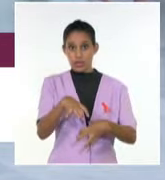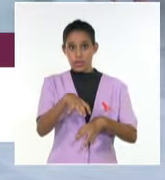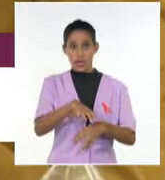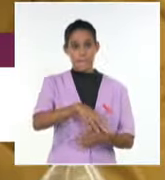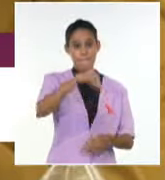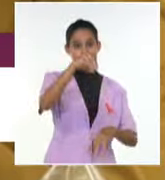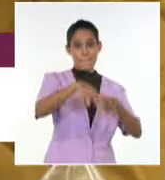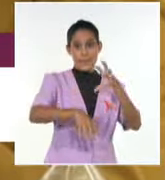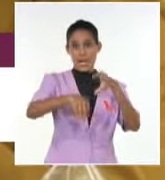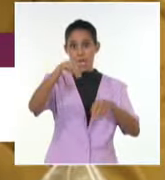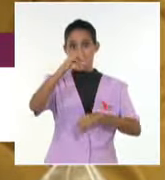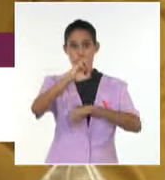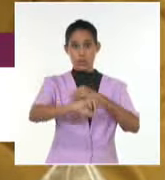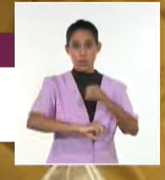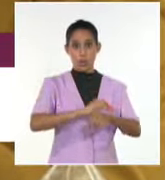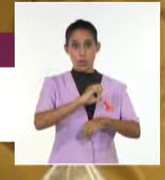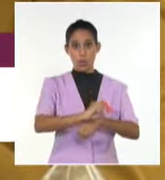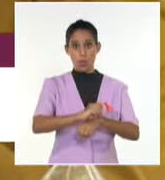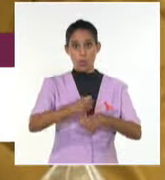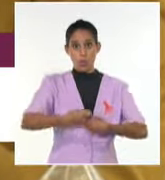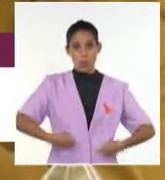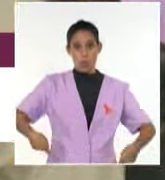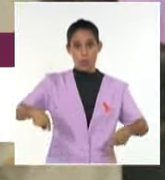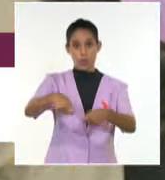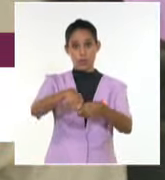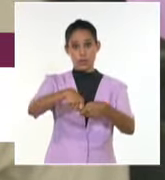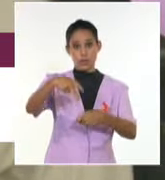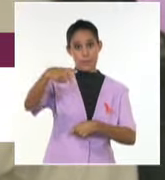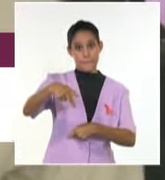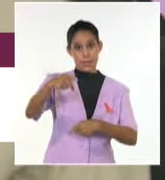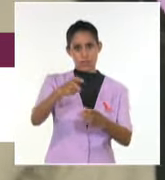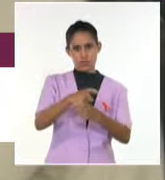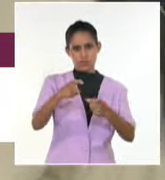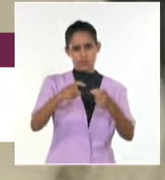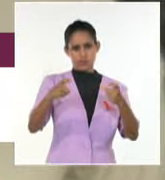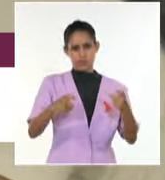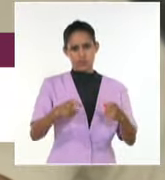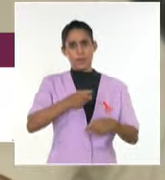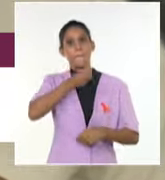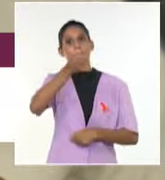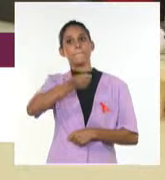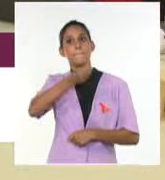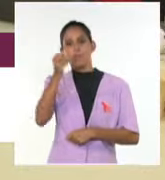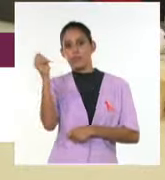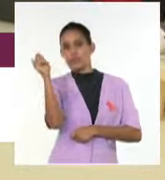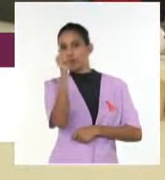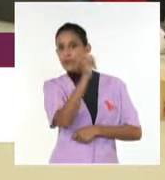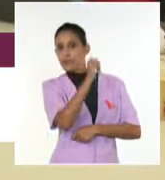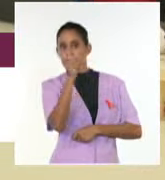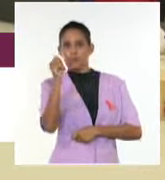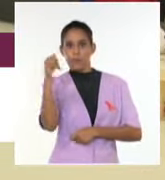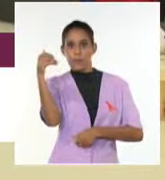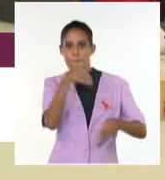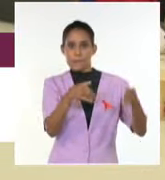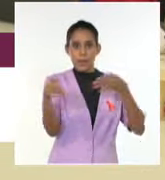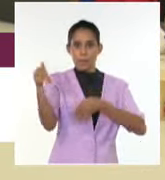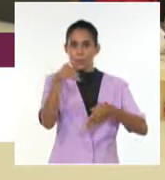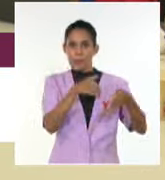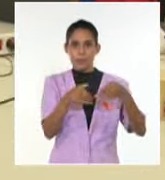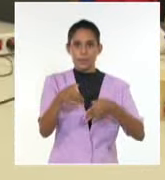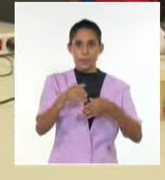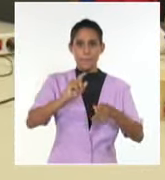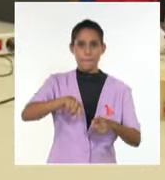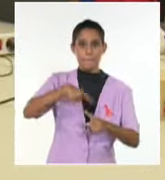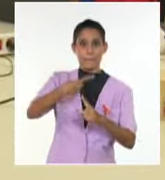París, ha aumentado en los últimos días el número de periodistas que ya se han acreditado, entre ellos los colegas cubanos que